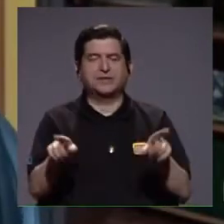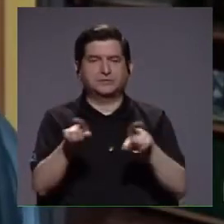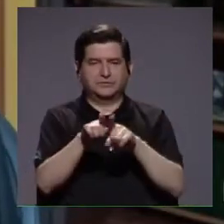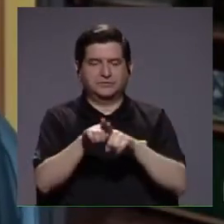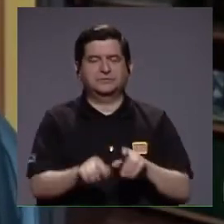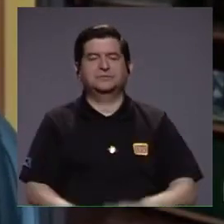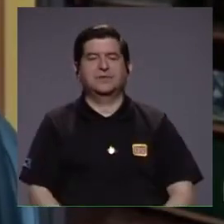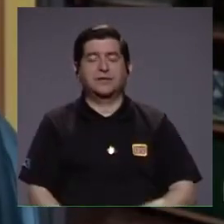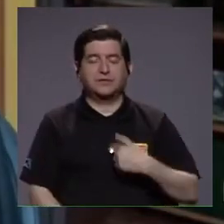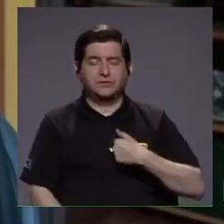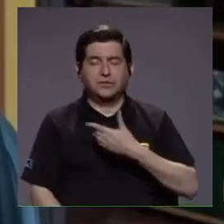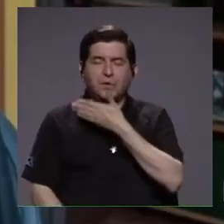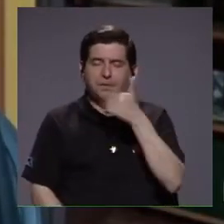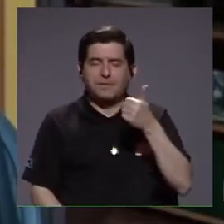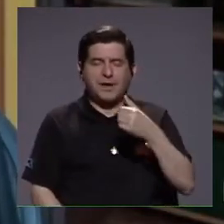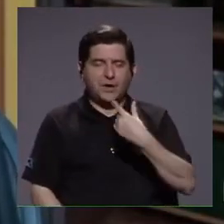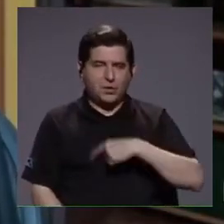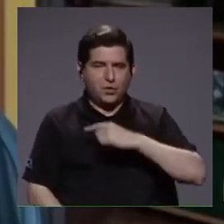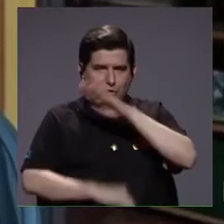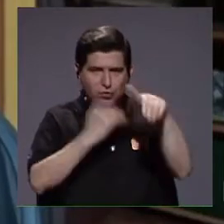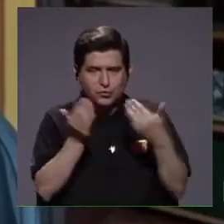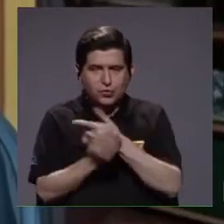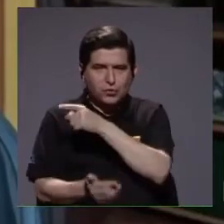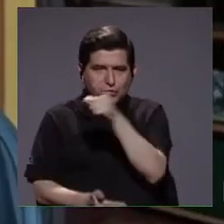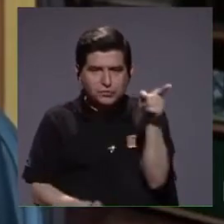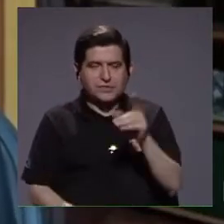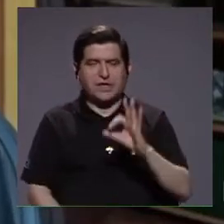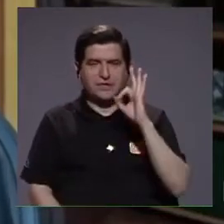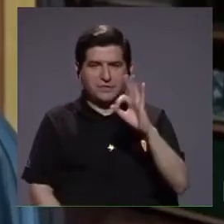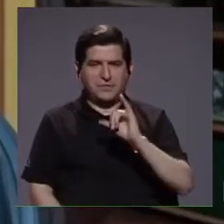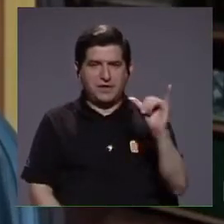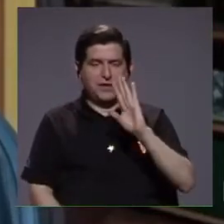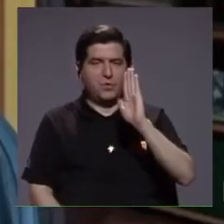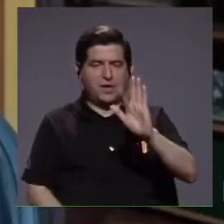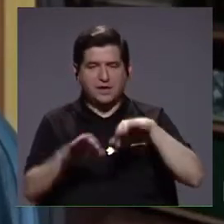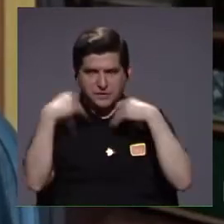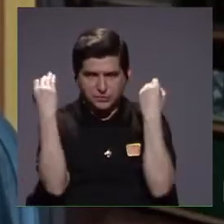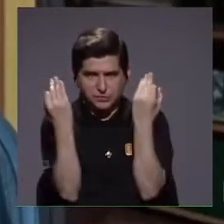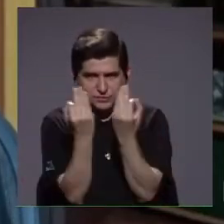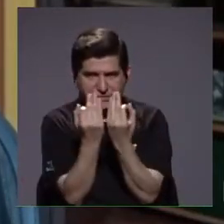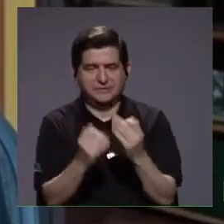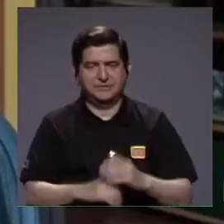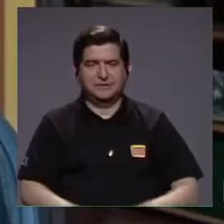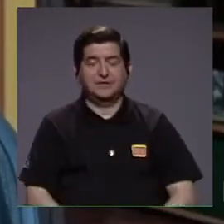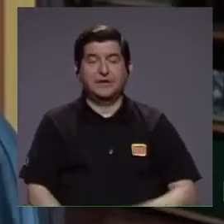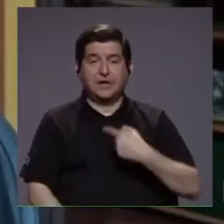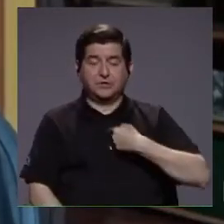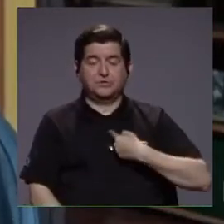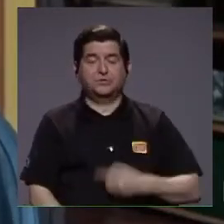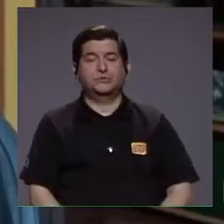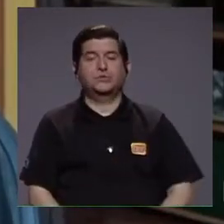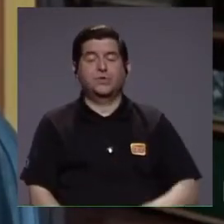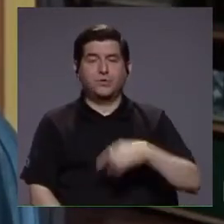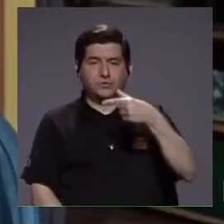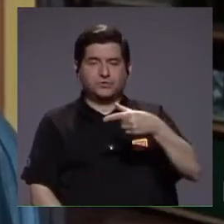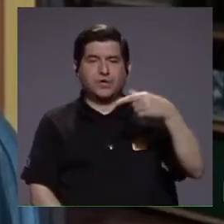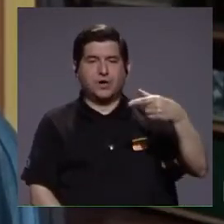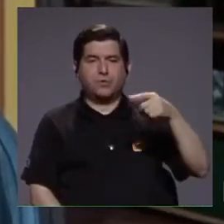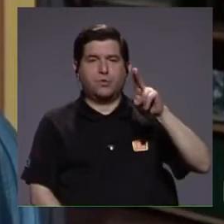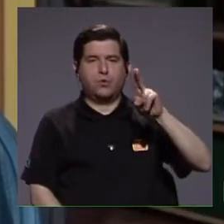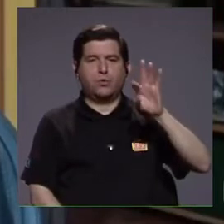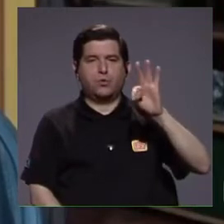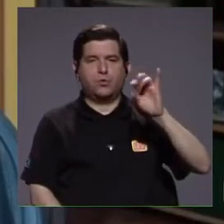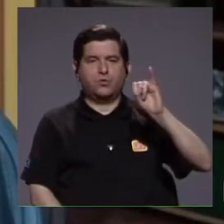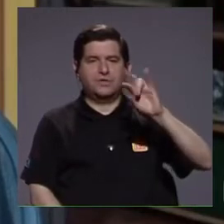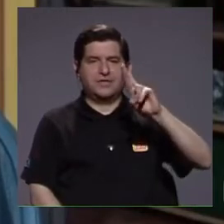candidatos. Mi mejor deseo que todos y todas se encuentren bien, al igual que sus familiares. Yo soy Gustavo